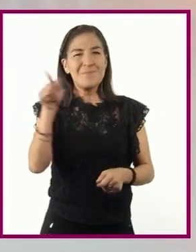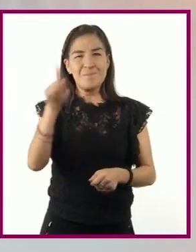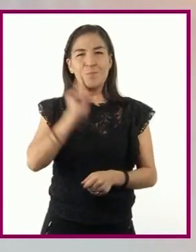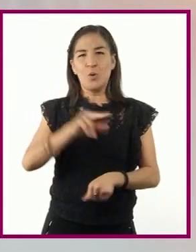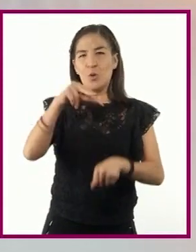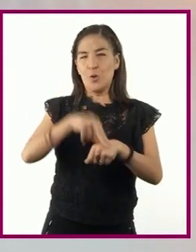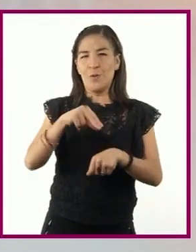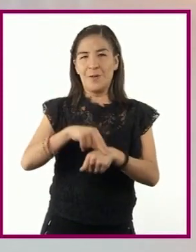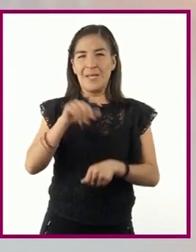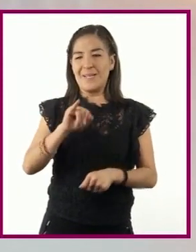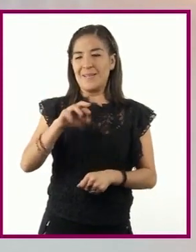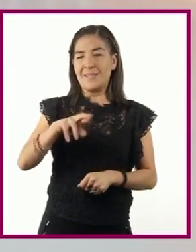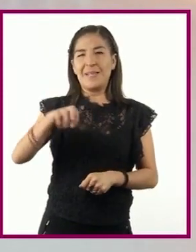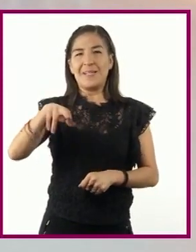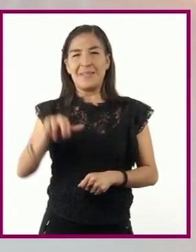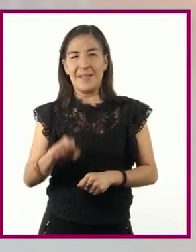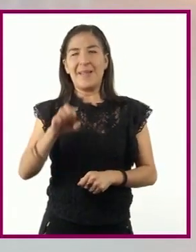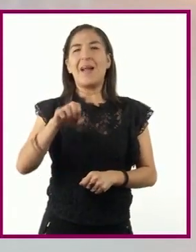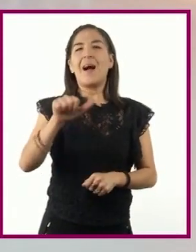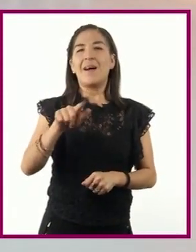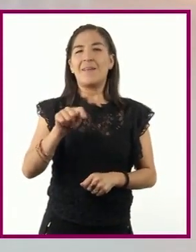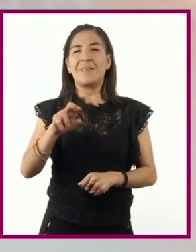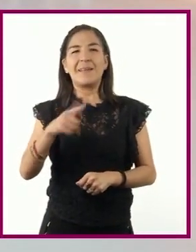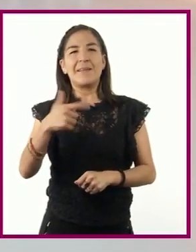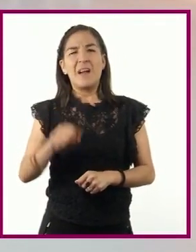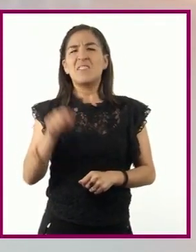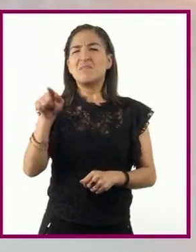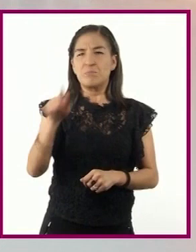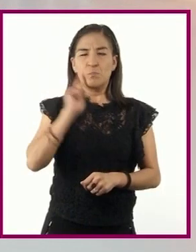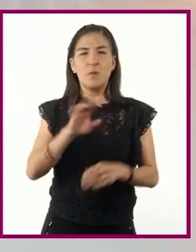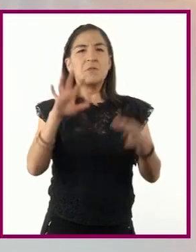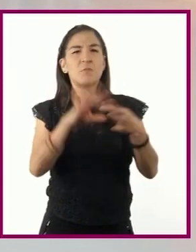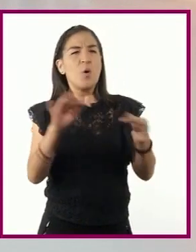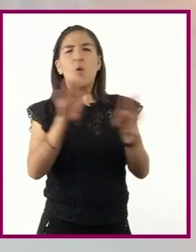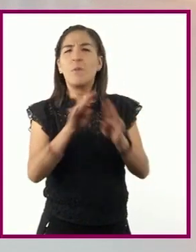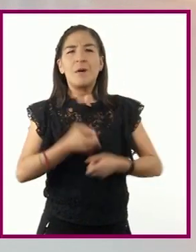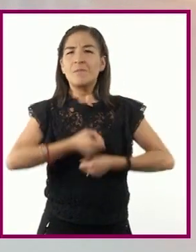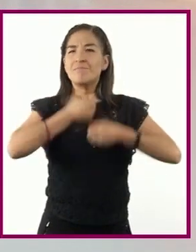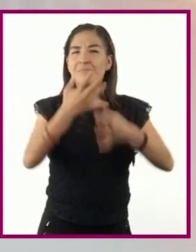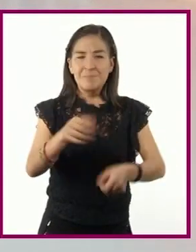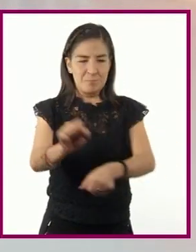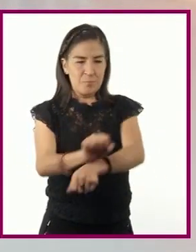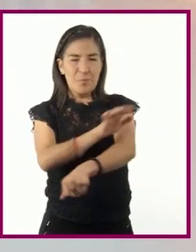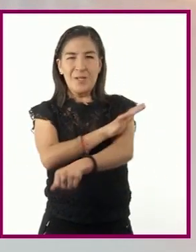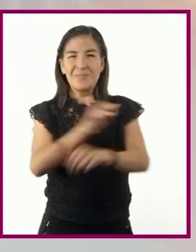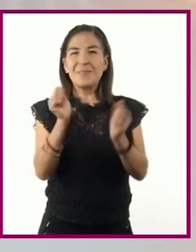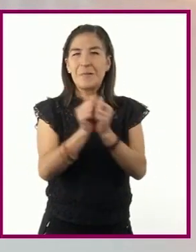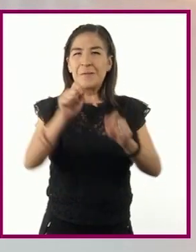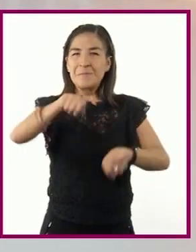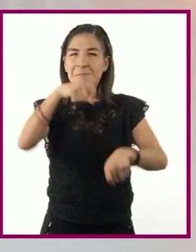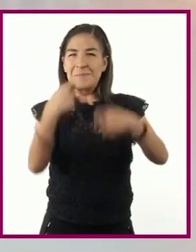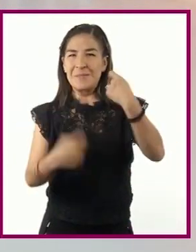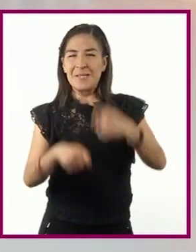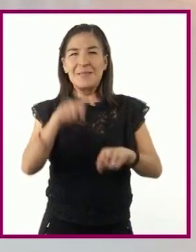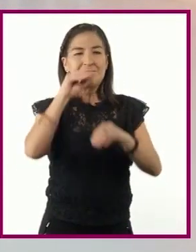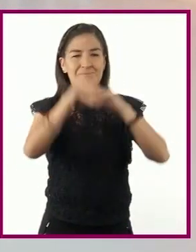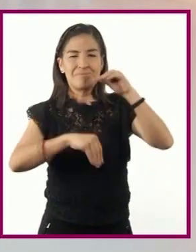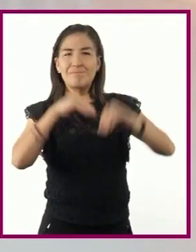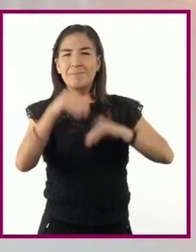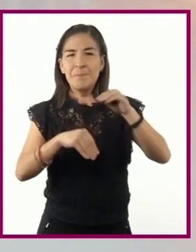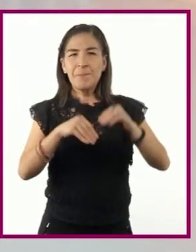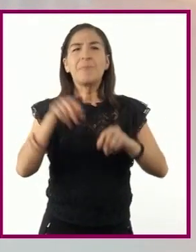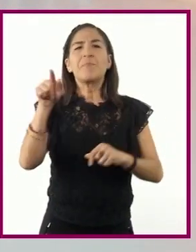doctora Irene Artigas acerca de en qué se inspiró la poesía plástica en un principio. ¿Puede retomar